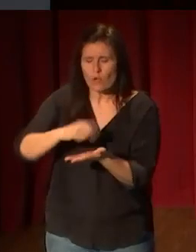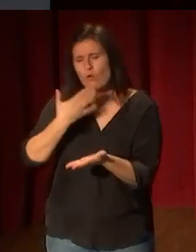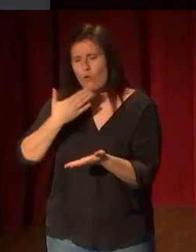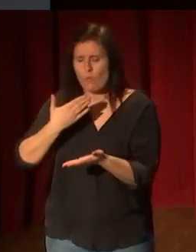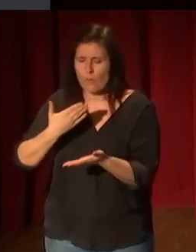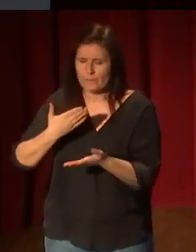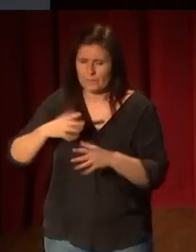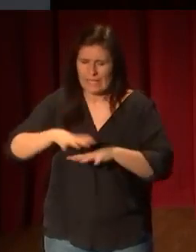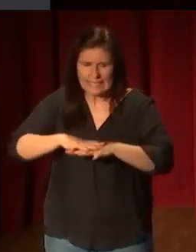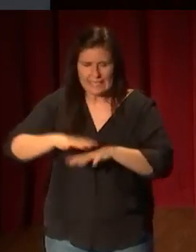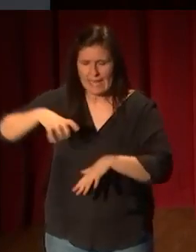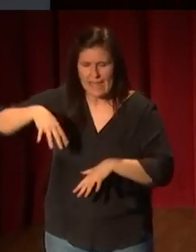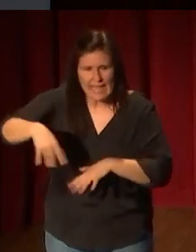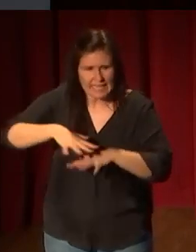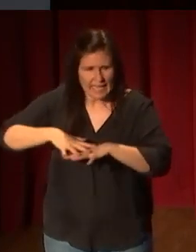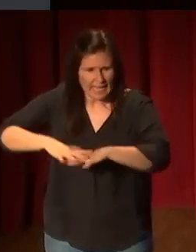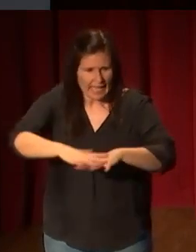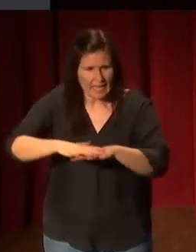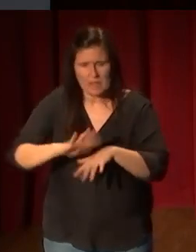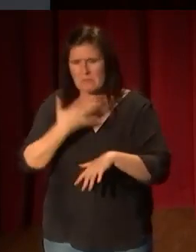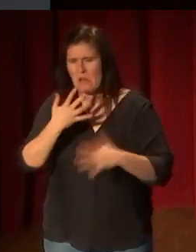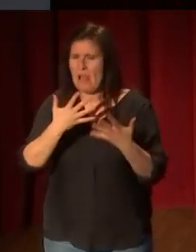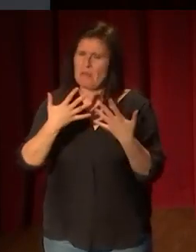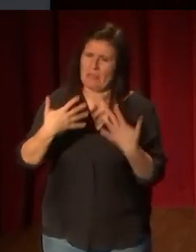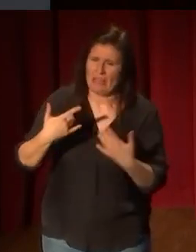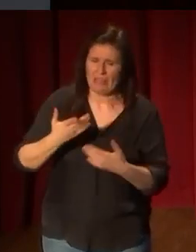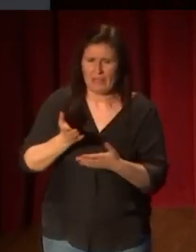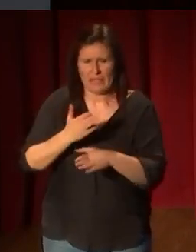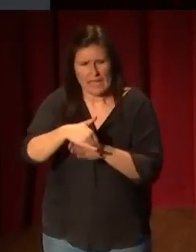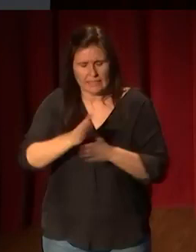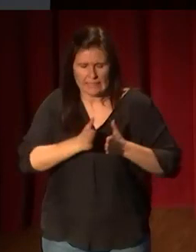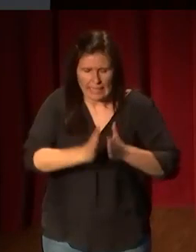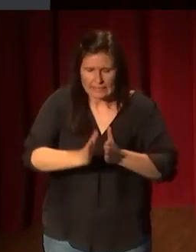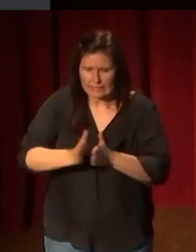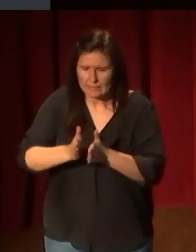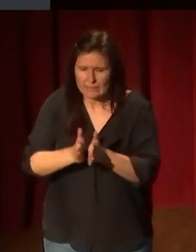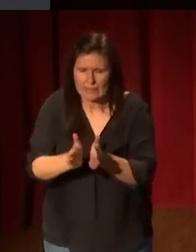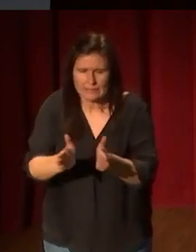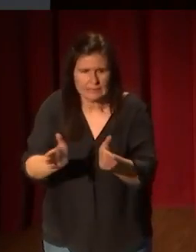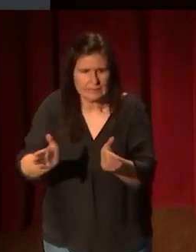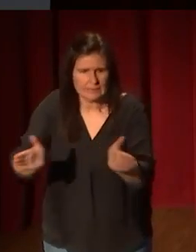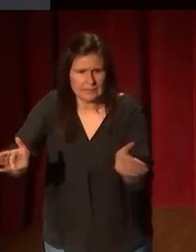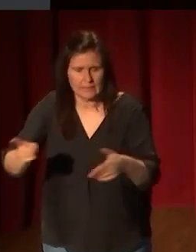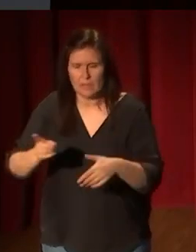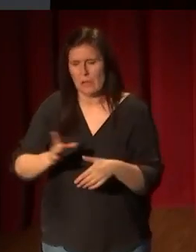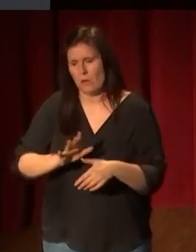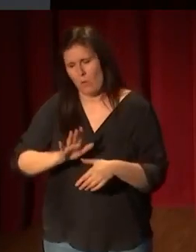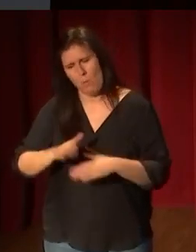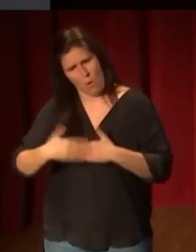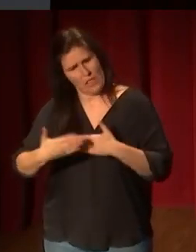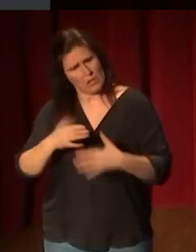en la que apenas una decena de calles se alineaban y se ensanchaban con una cierta modernidad